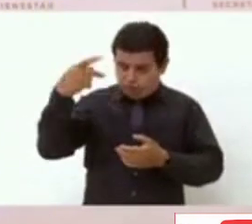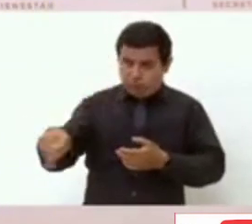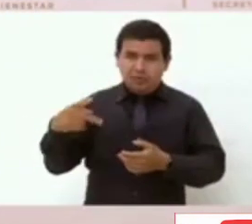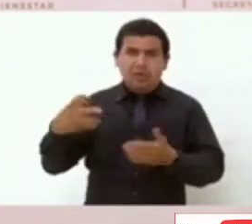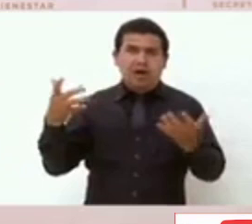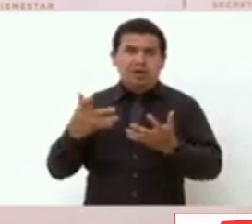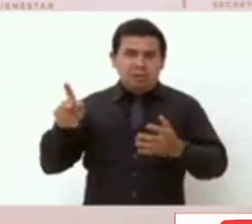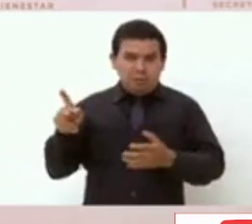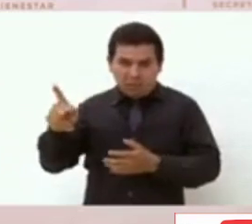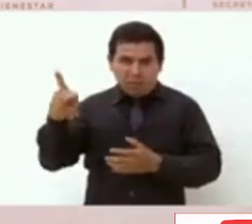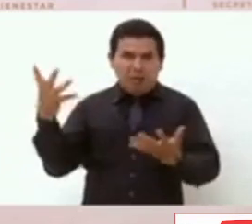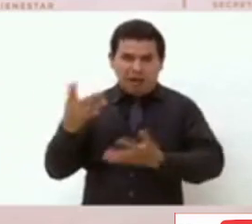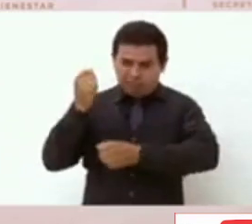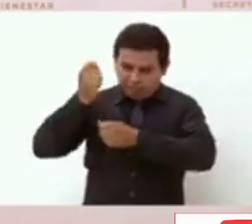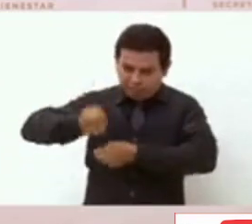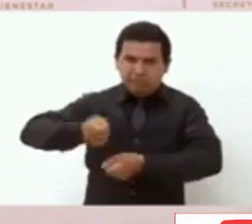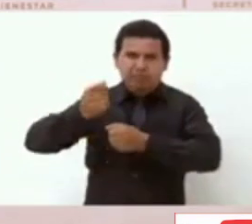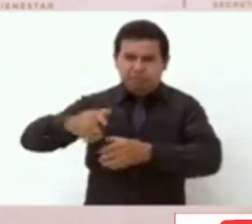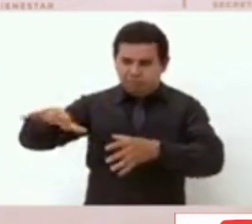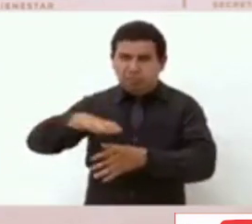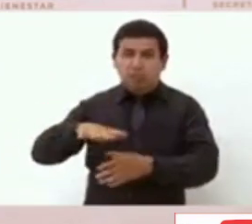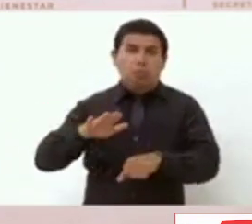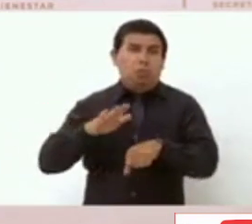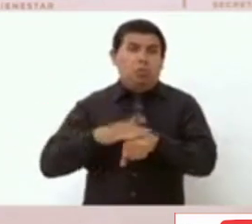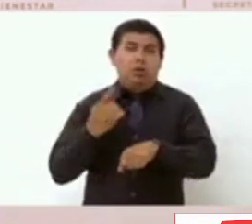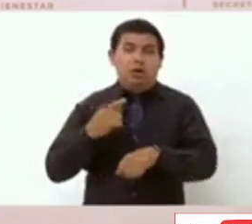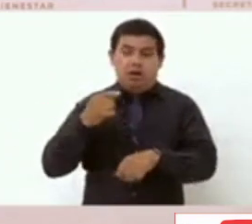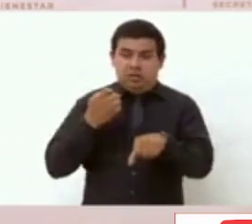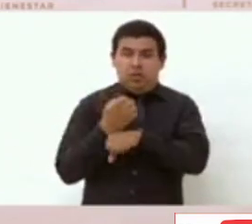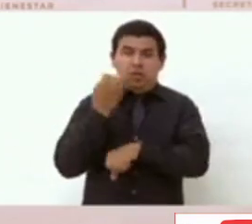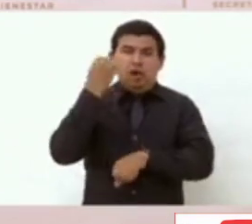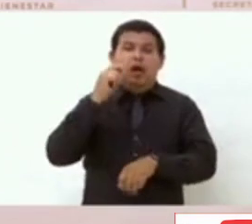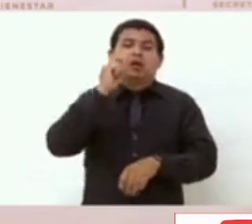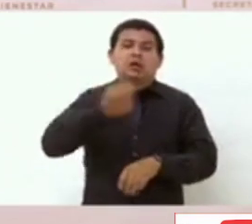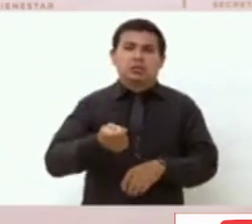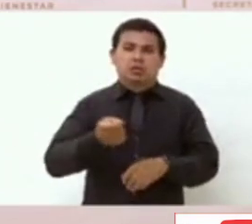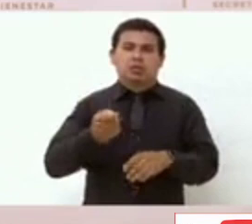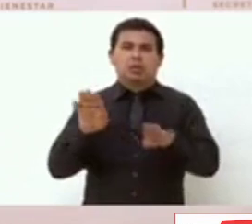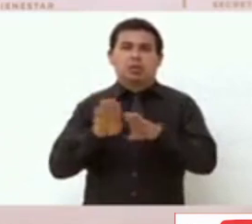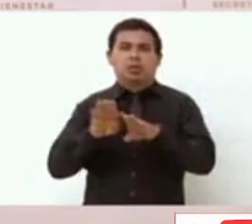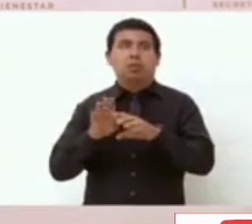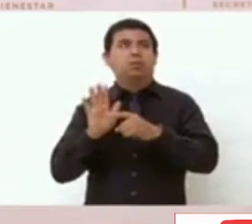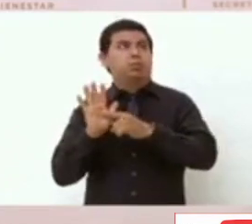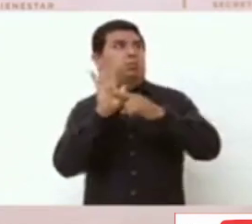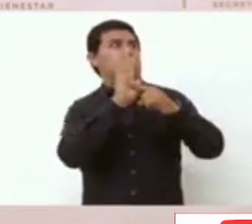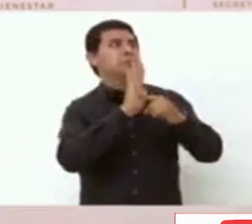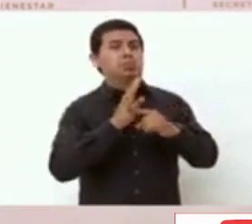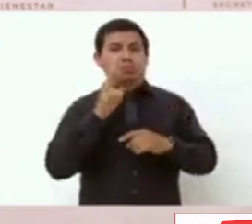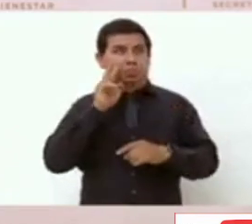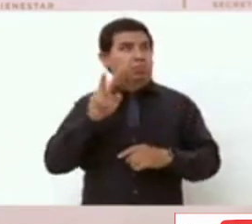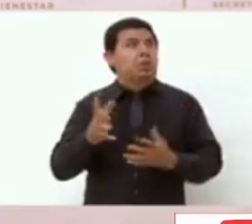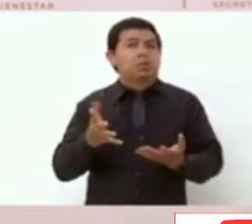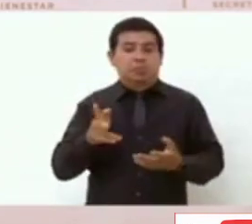porque es Oaxaca un ejemplo también en cómo la